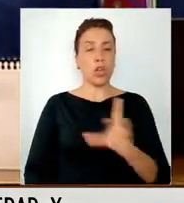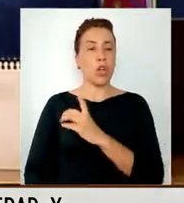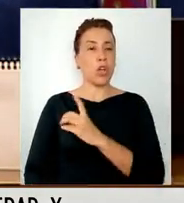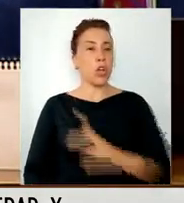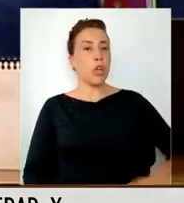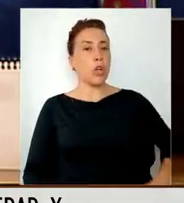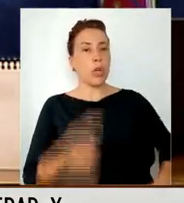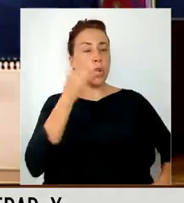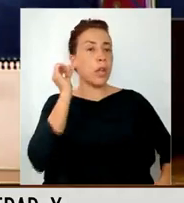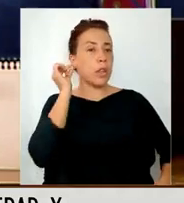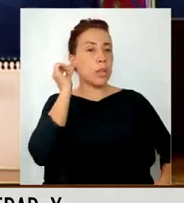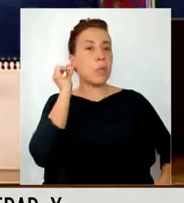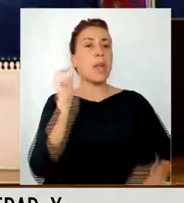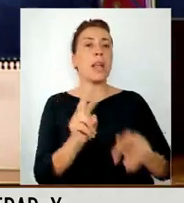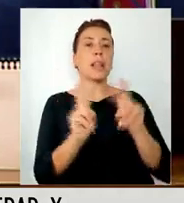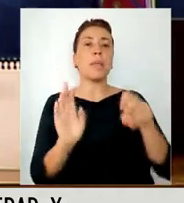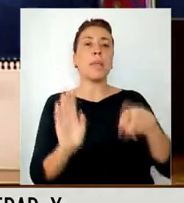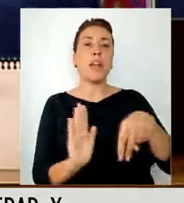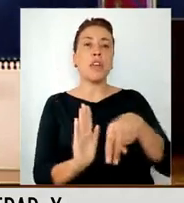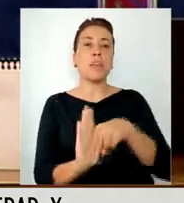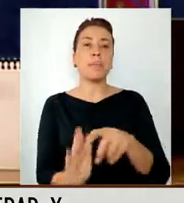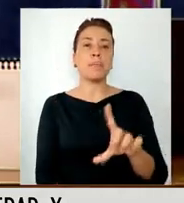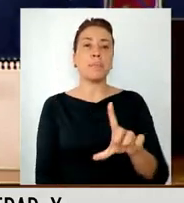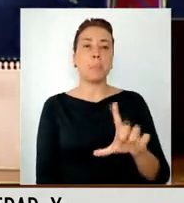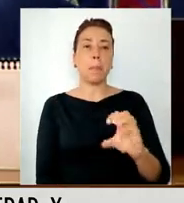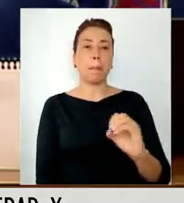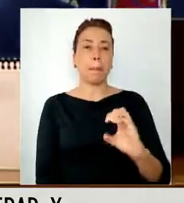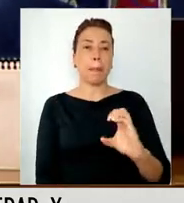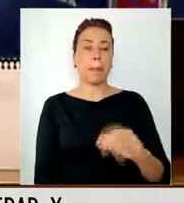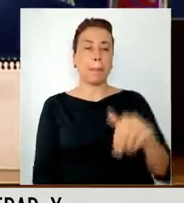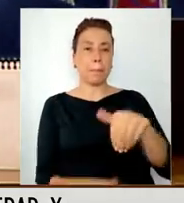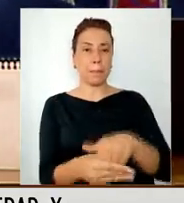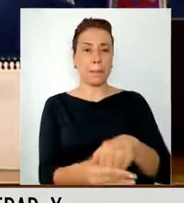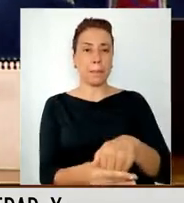tratarse una norma de Rango orgánico constitucional en votación